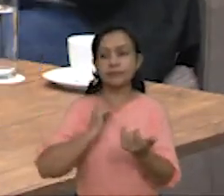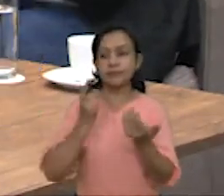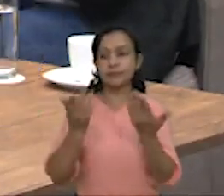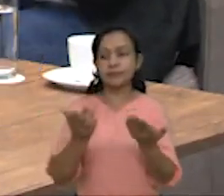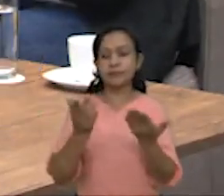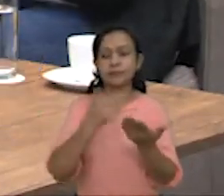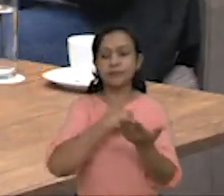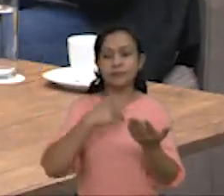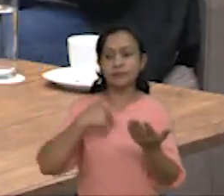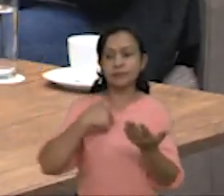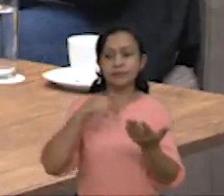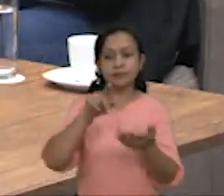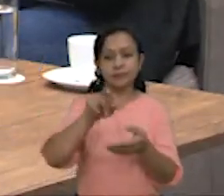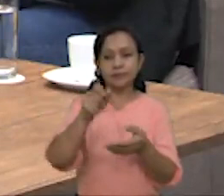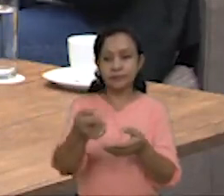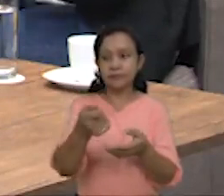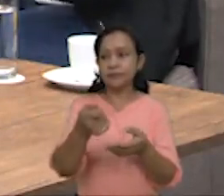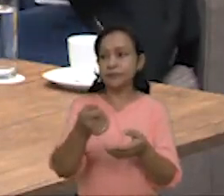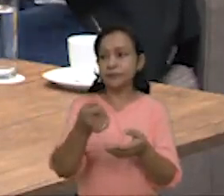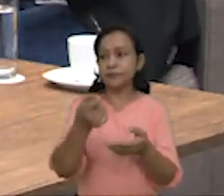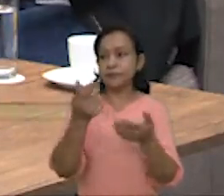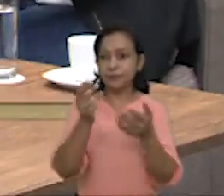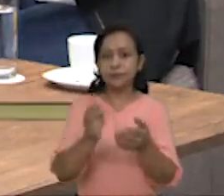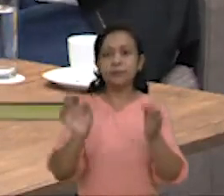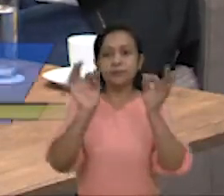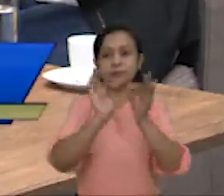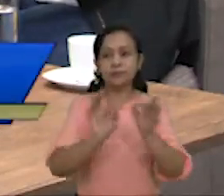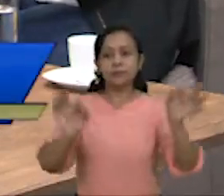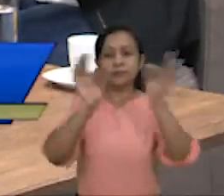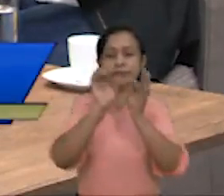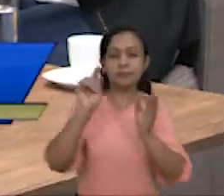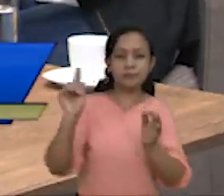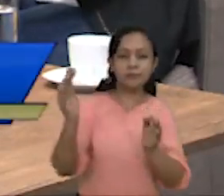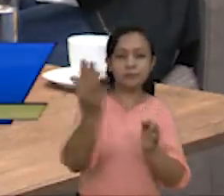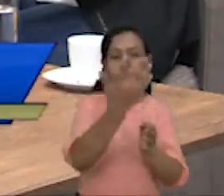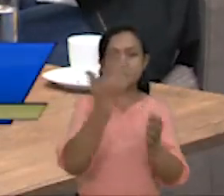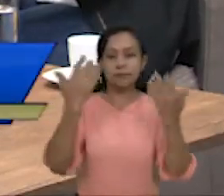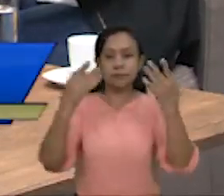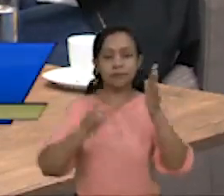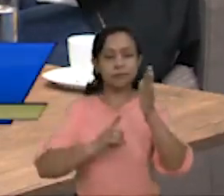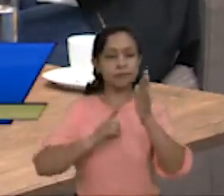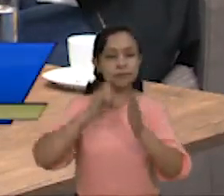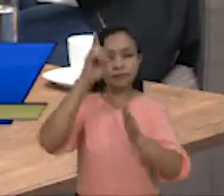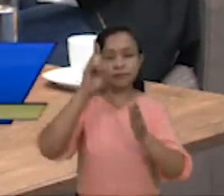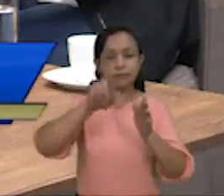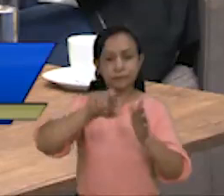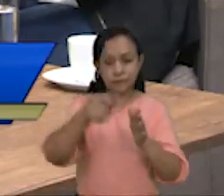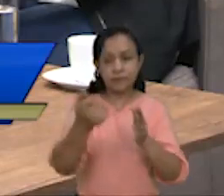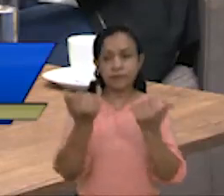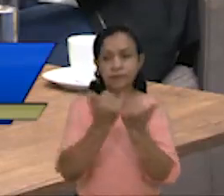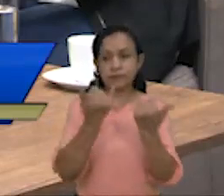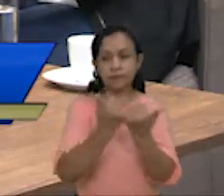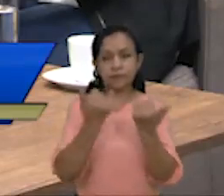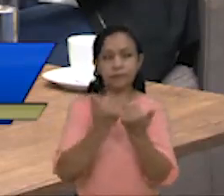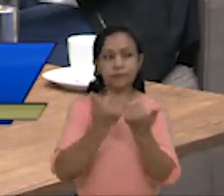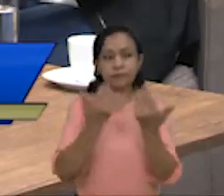realmente constaté que la radio es un medio muy importante, a pesar de todos los avances de la tecnología. La radio sigue siendo esa vía